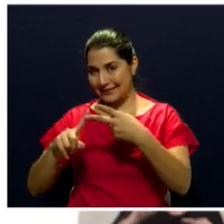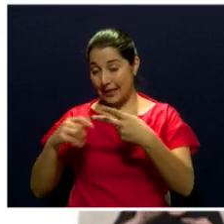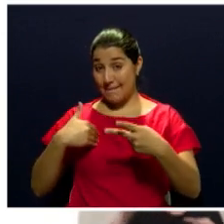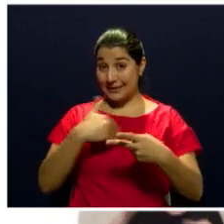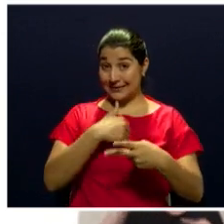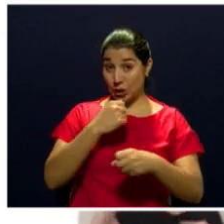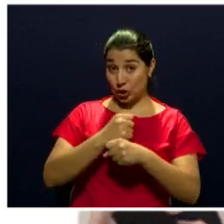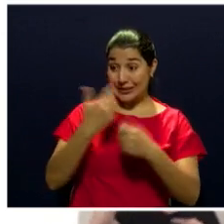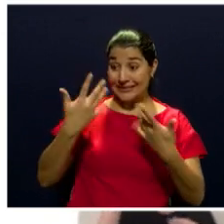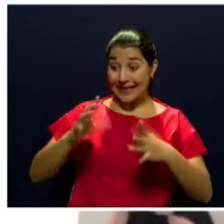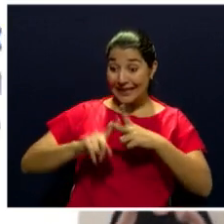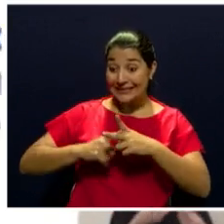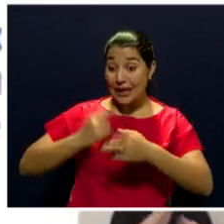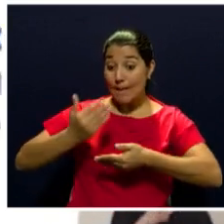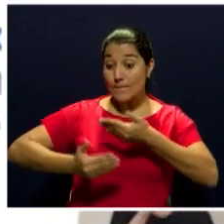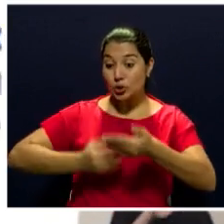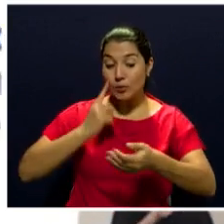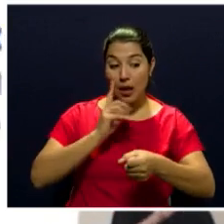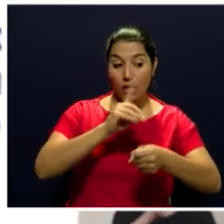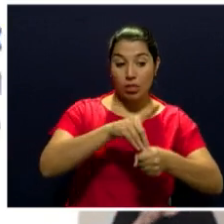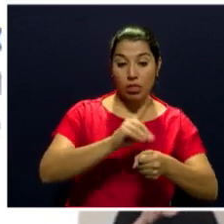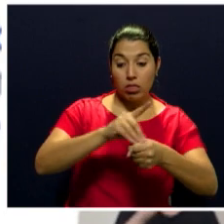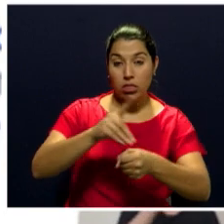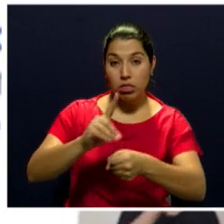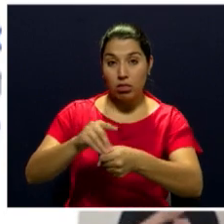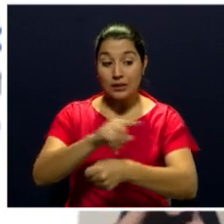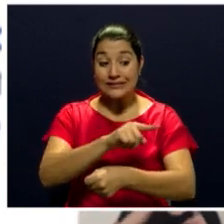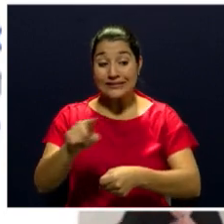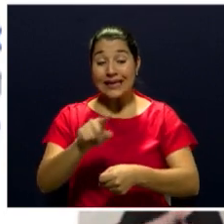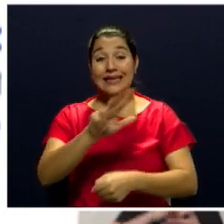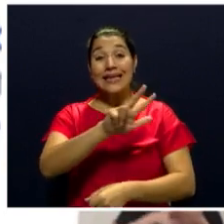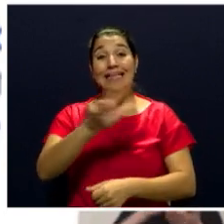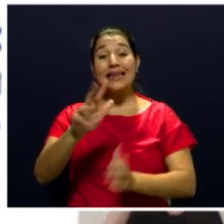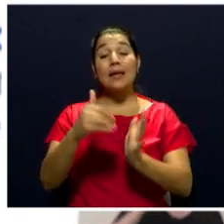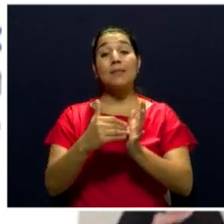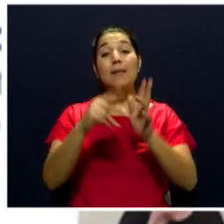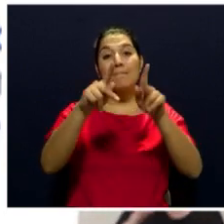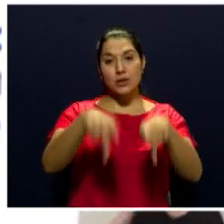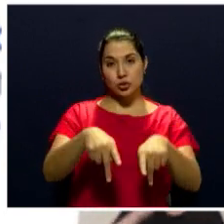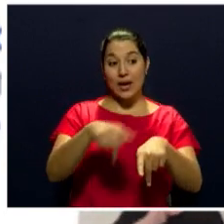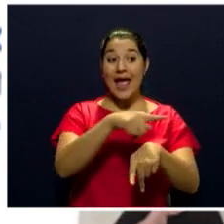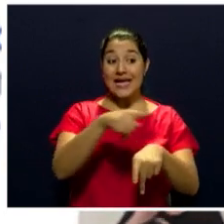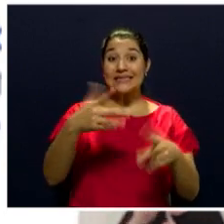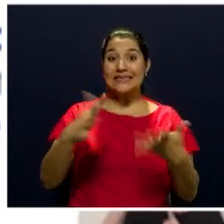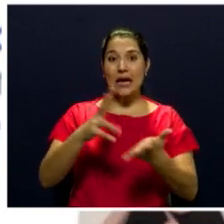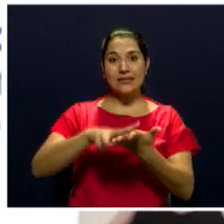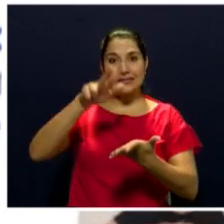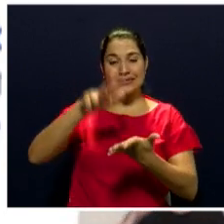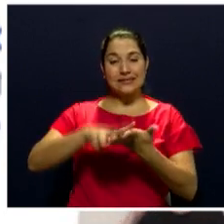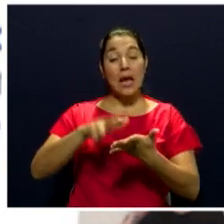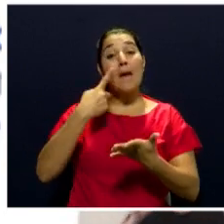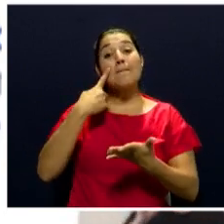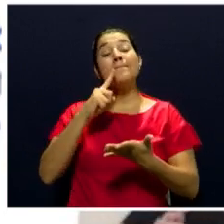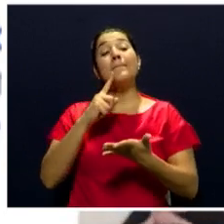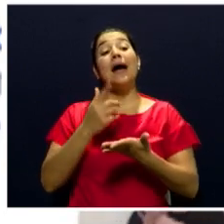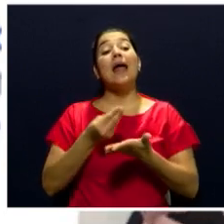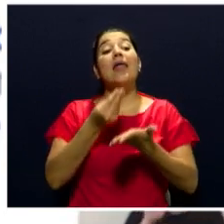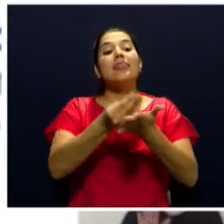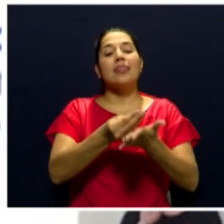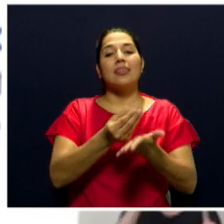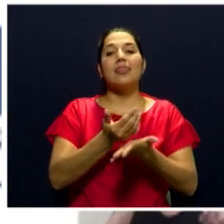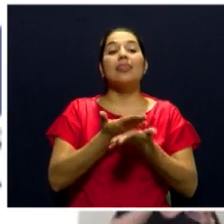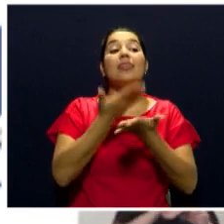Trabajo iniciaron el proceso de pago de las primeras 33.000 personas que fueron aprobadas para recibir el auxilio económico